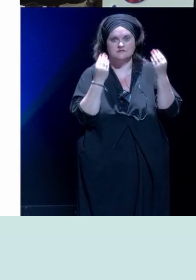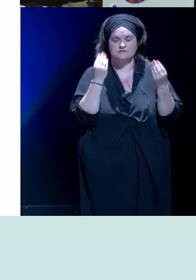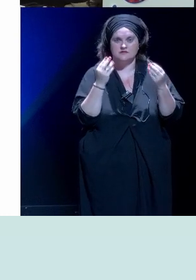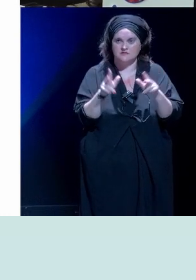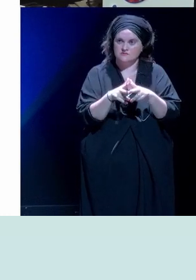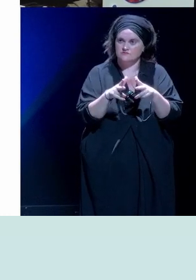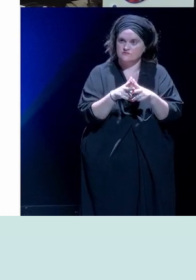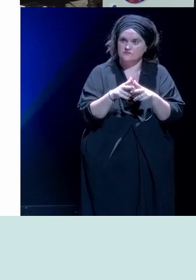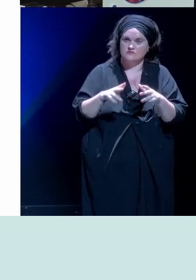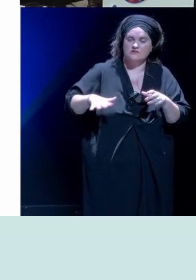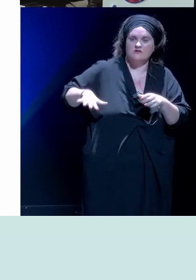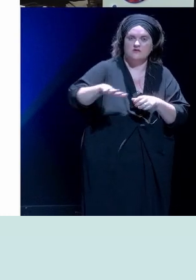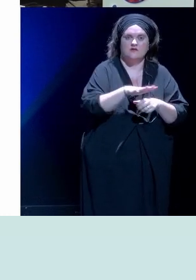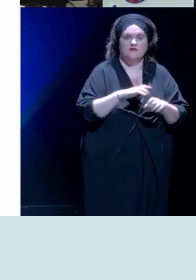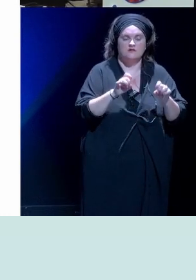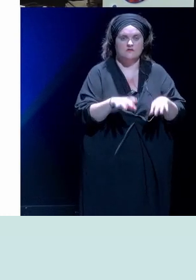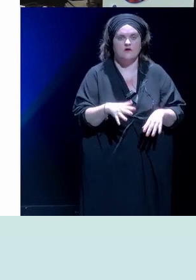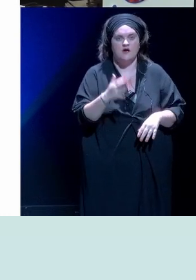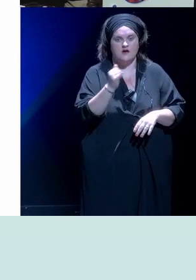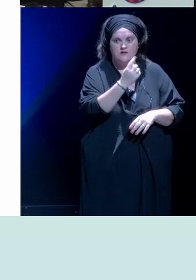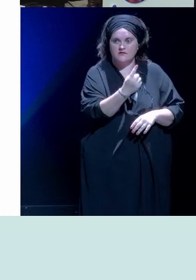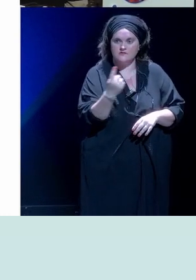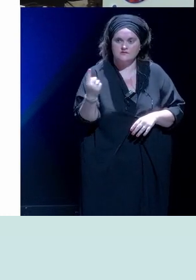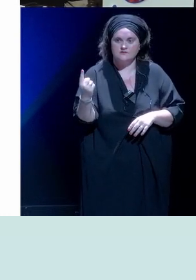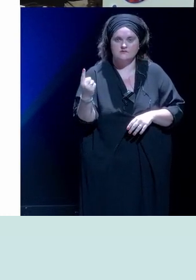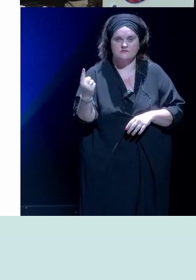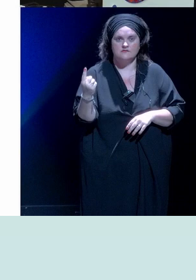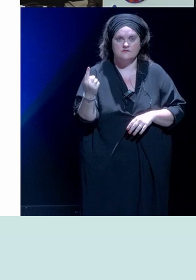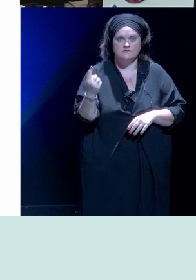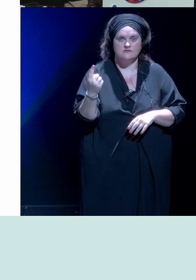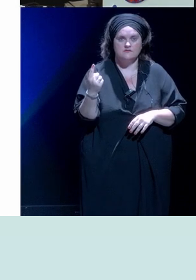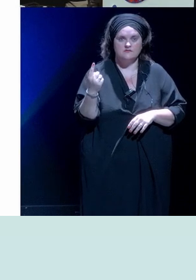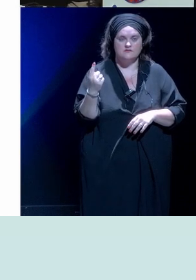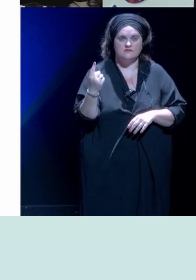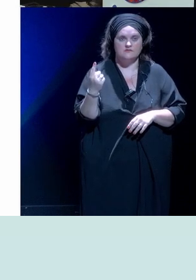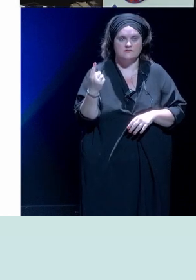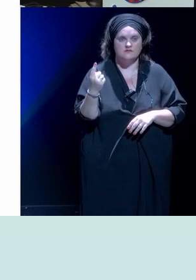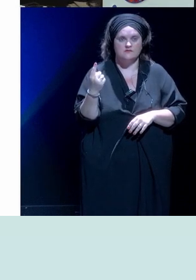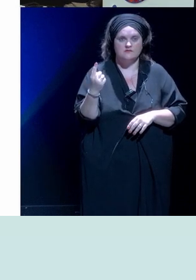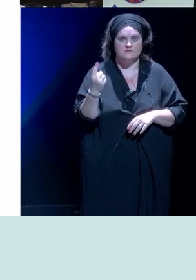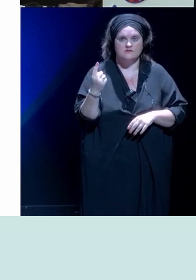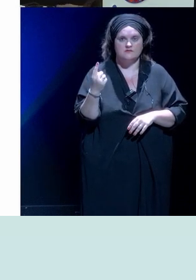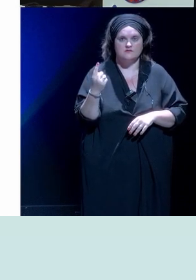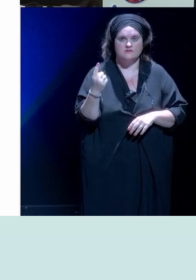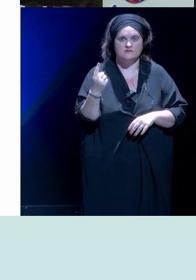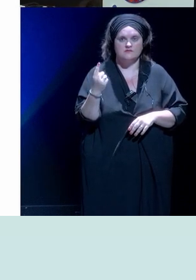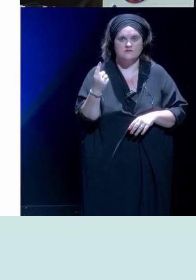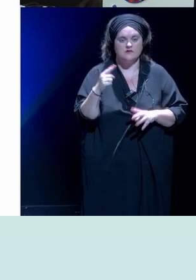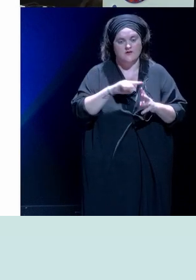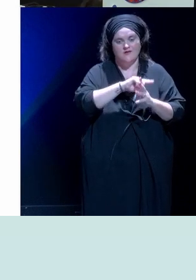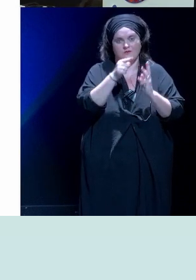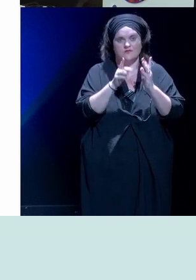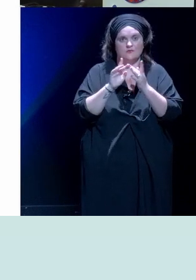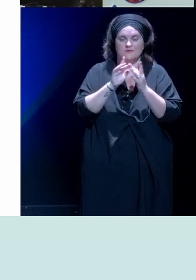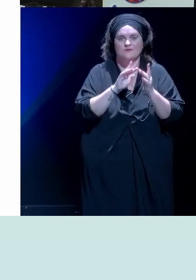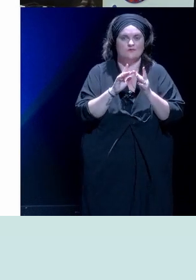las sociedades. Es decir, en todas las sociedades hay individuos que están menos provistos de estos cuatro tipos de